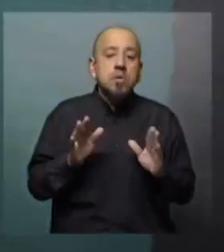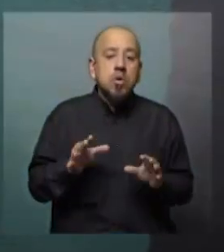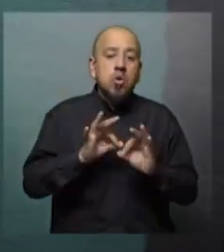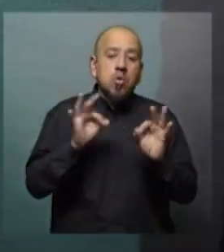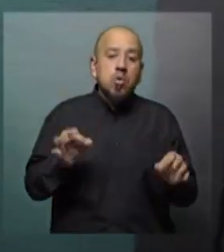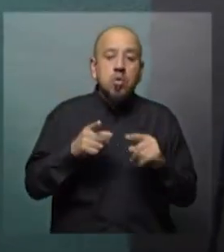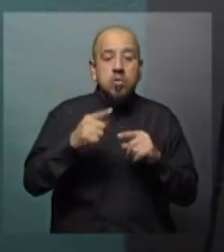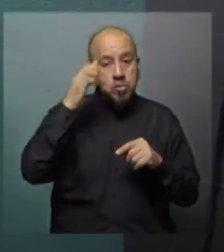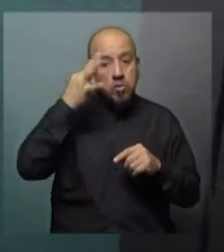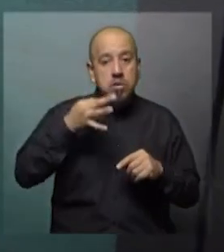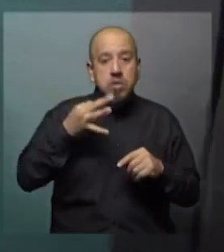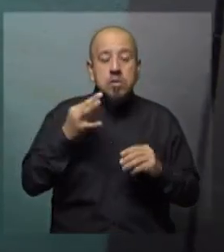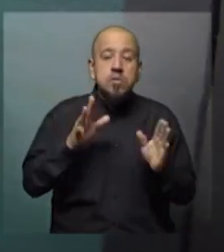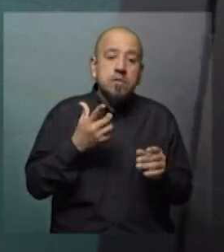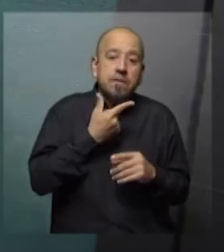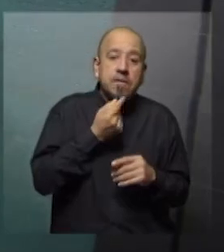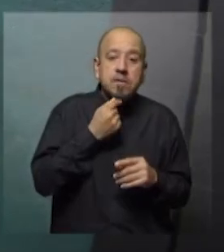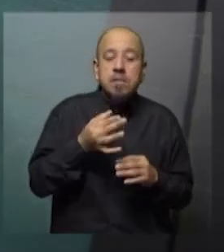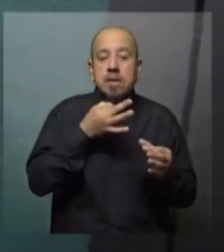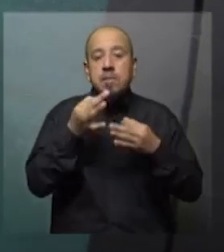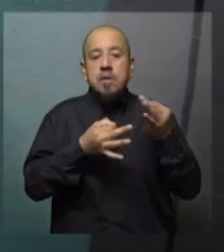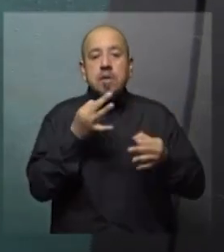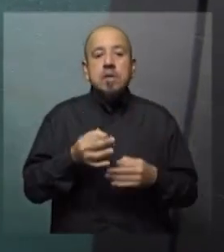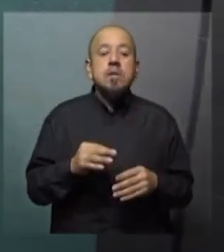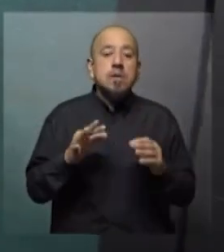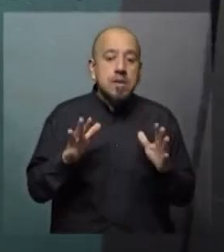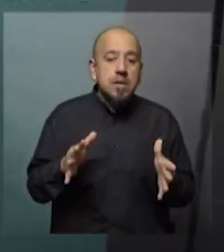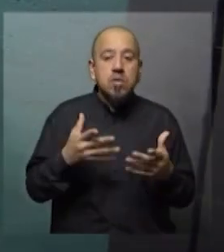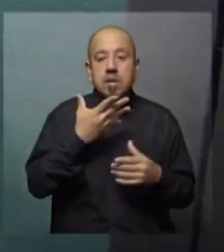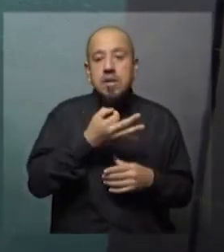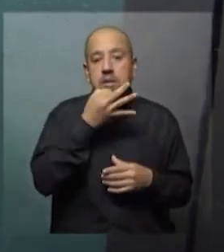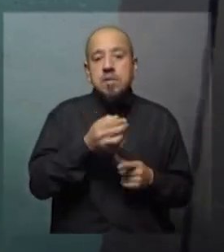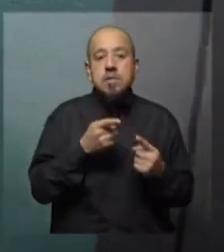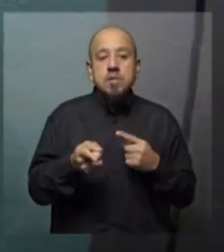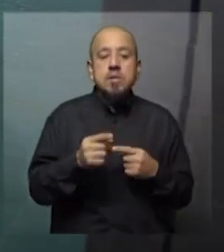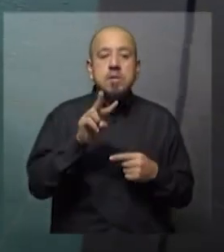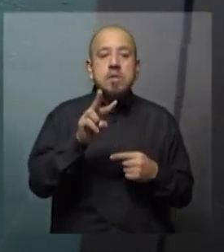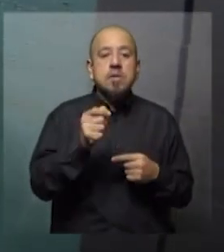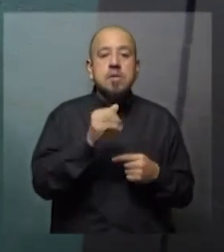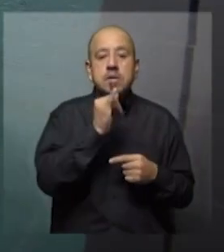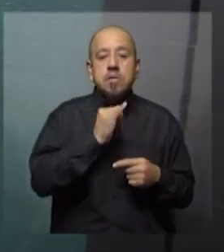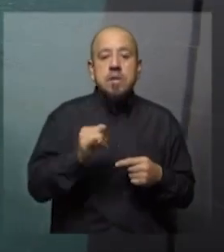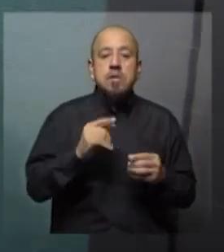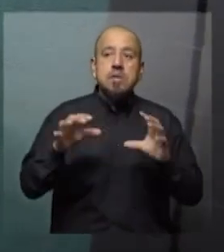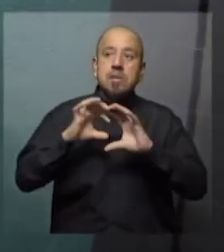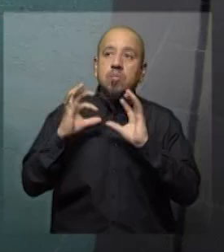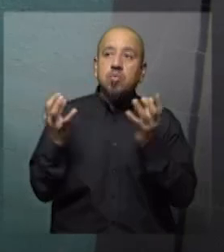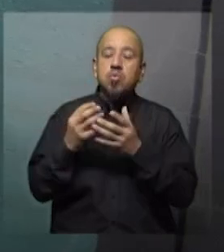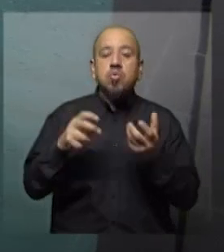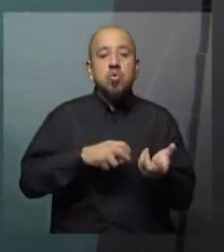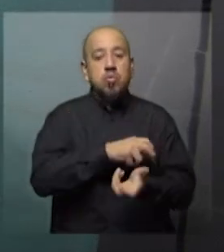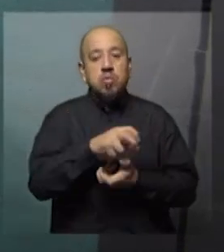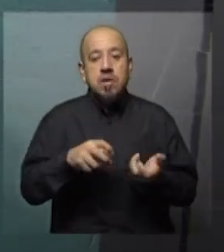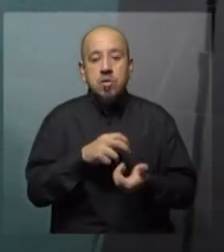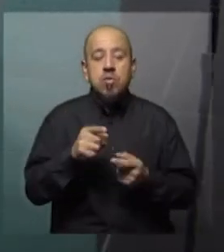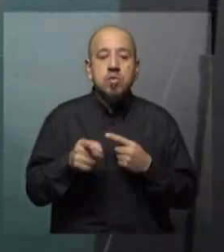una realidad lo suficientemente sencilla como para explicarla qué nos quiere decir baferreyra bueno el mundo es complejo el pensamiento